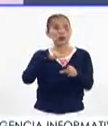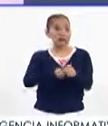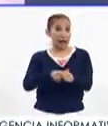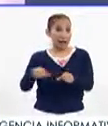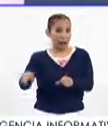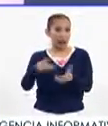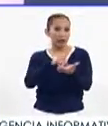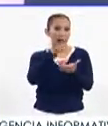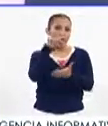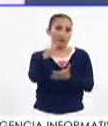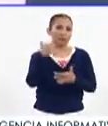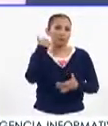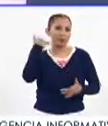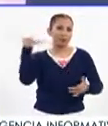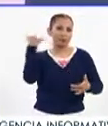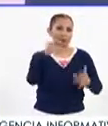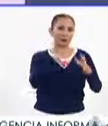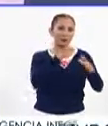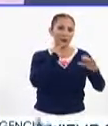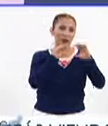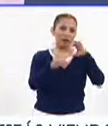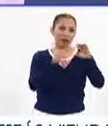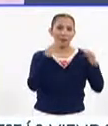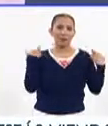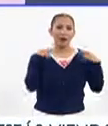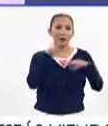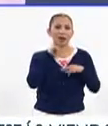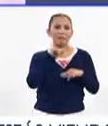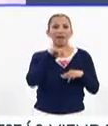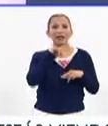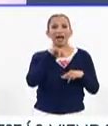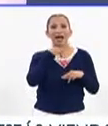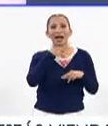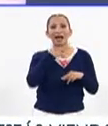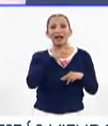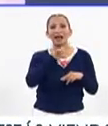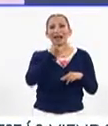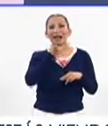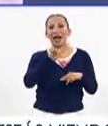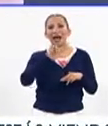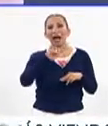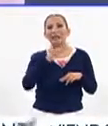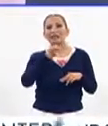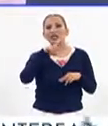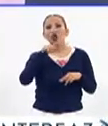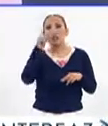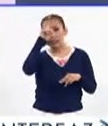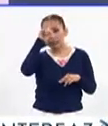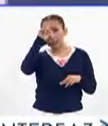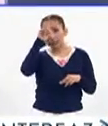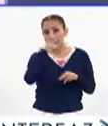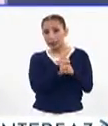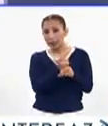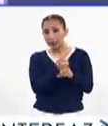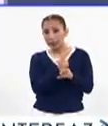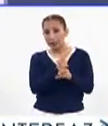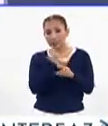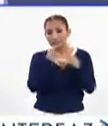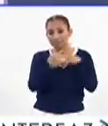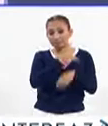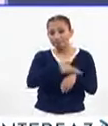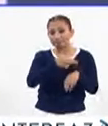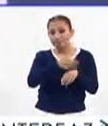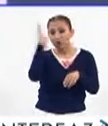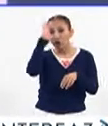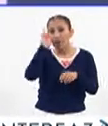eso agradecemos que nos tome esta comunicación la maestra María Elena Anguino Suárez. Ella es asesora de la licenciatura en Gestión